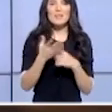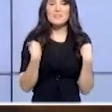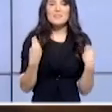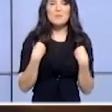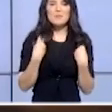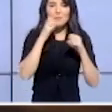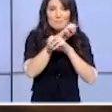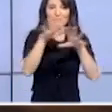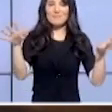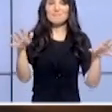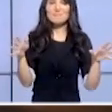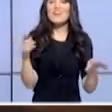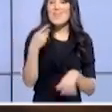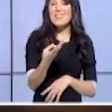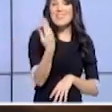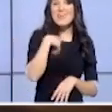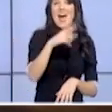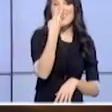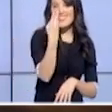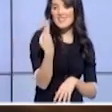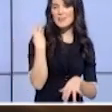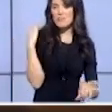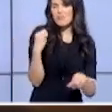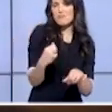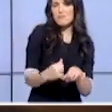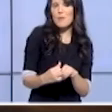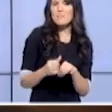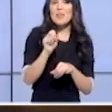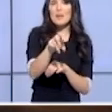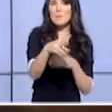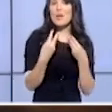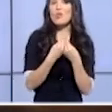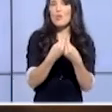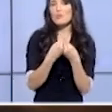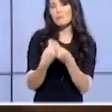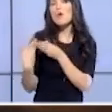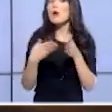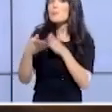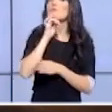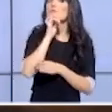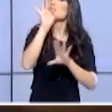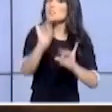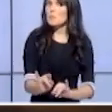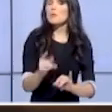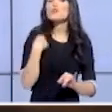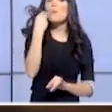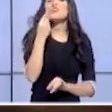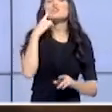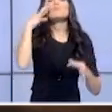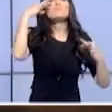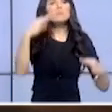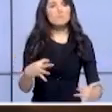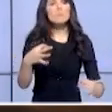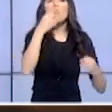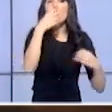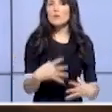Castellanos manchegos han sido más de 3 años caminando Juntos por un sendero difícil pero creo